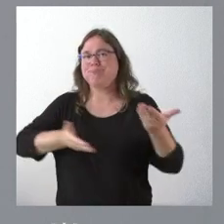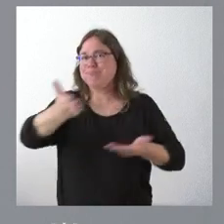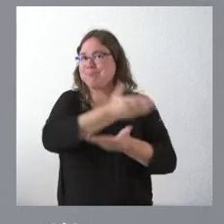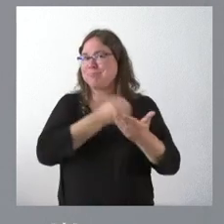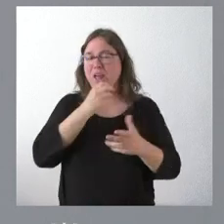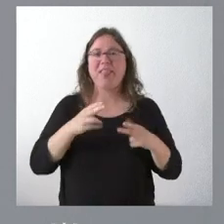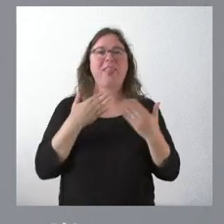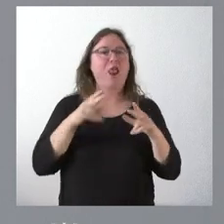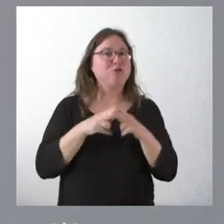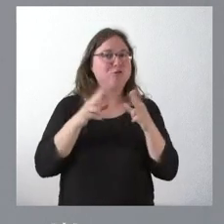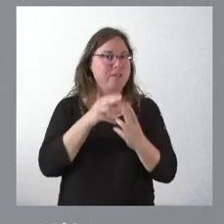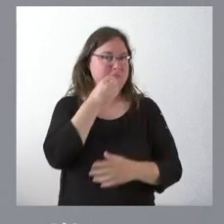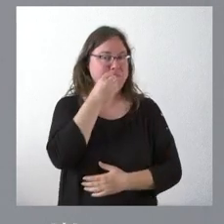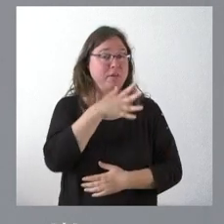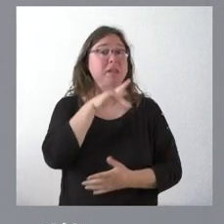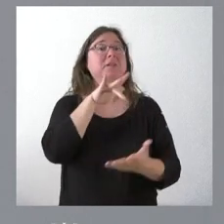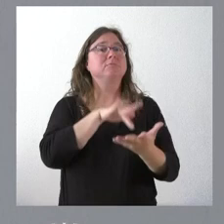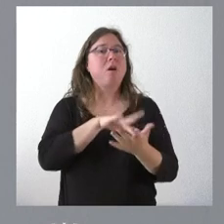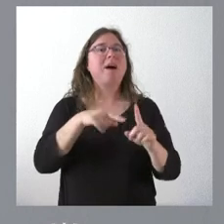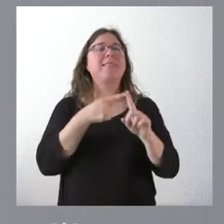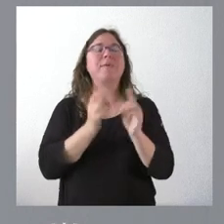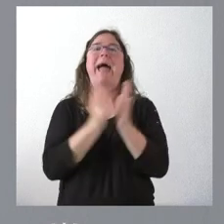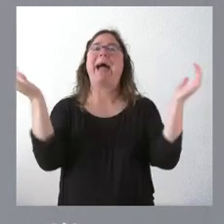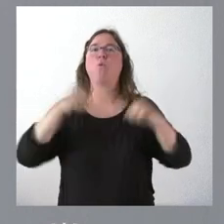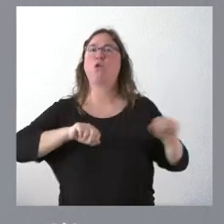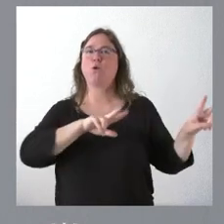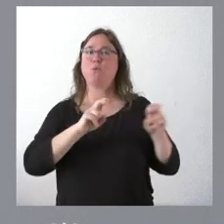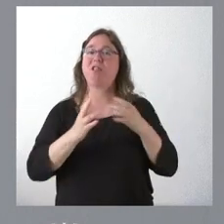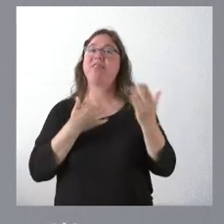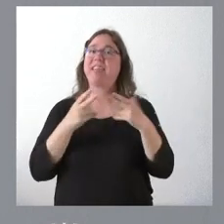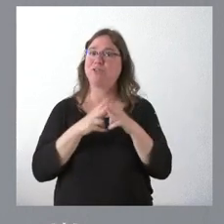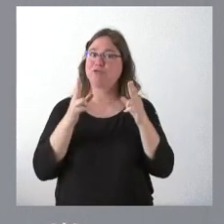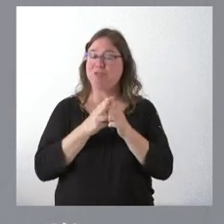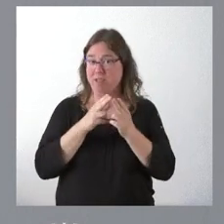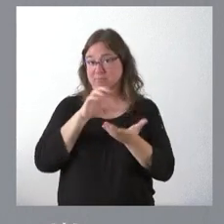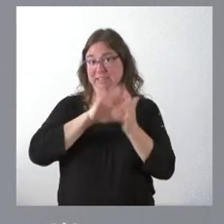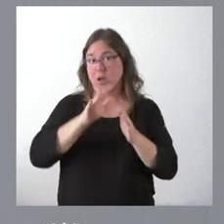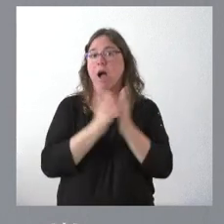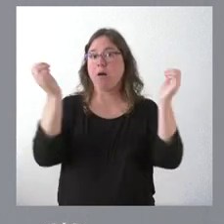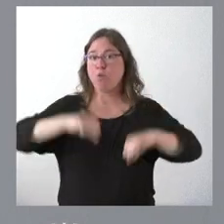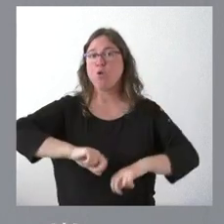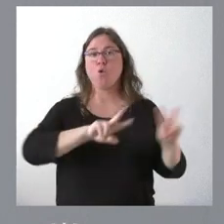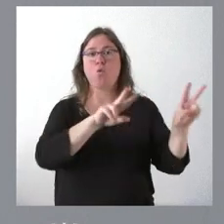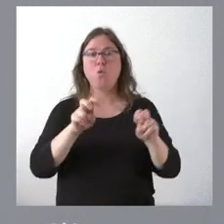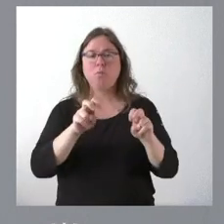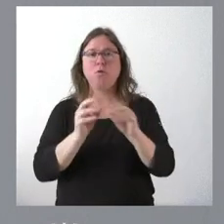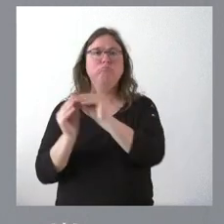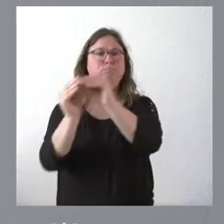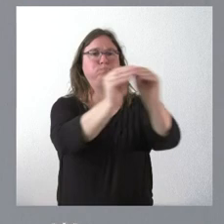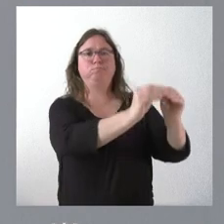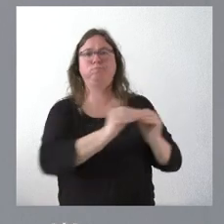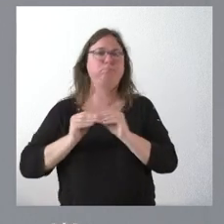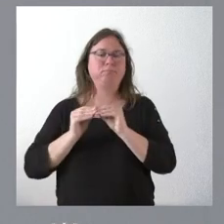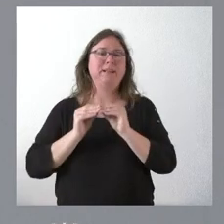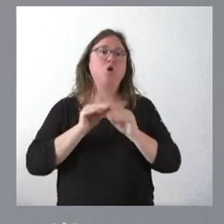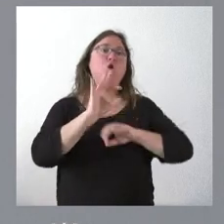diálogo social. Se ha producido, por tanto, un nuevo acuerdo en el ámbito del diálogo social en Castilla y León. Se ha contado con el consenso tanto de las